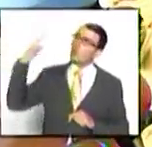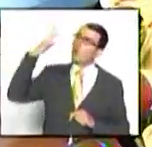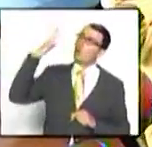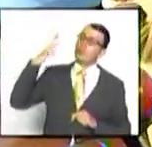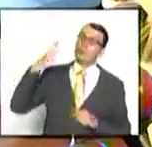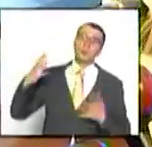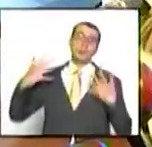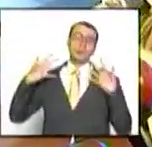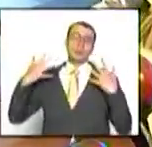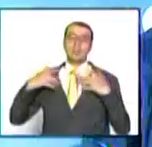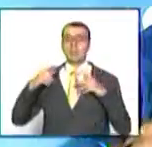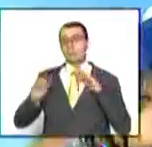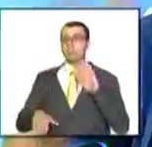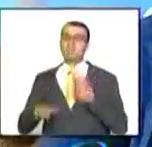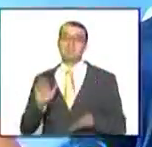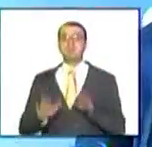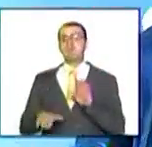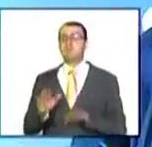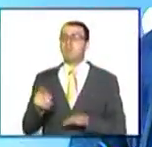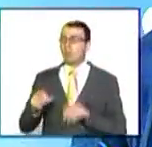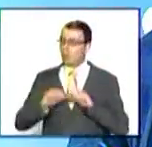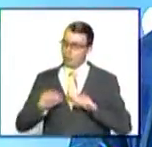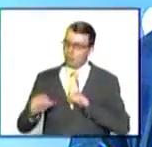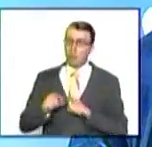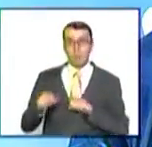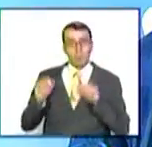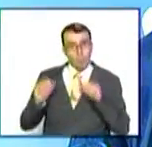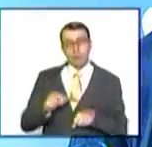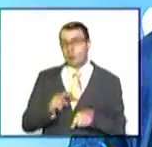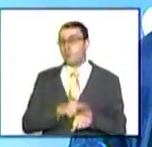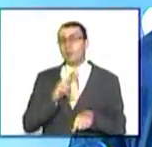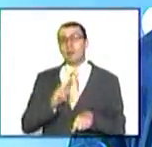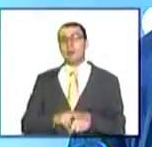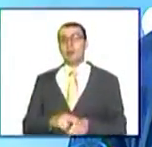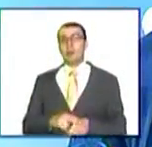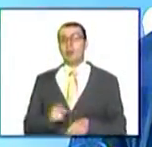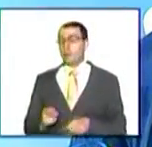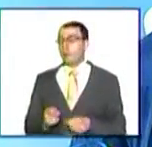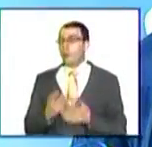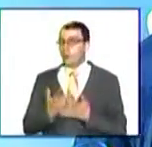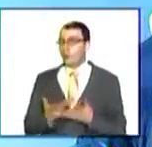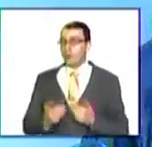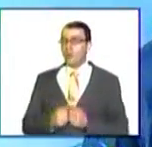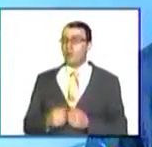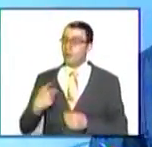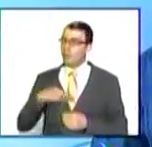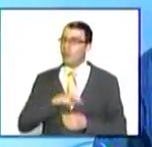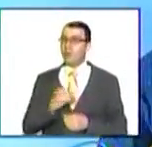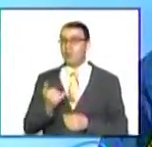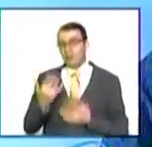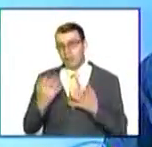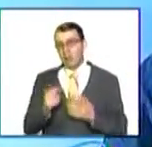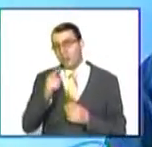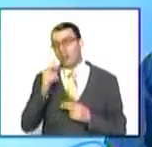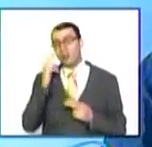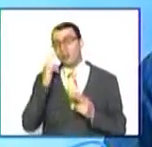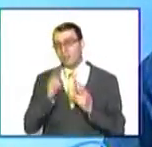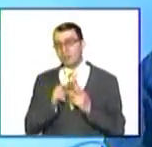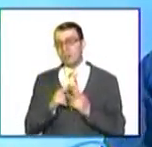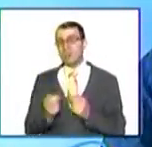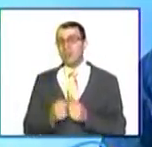maravilloso. Entonces, miren que es que estamos hablando de una serie de posibilidades terapéuticas que nosotros queremos que ustedes conozcan. Entonces, hablando de